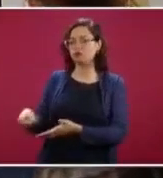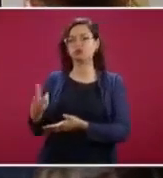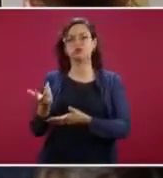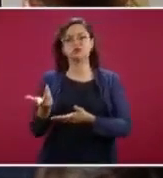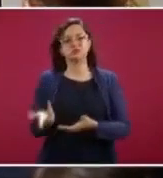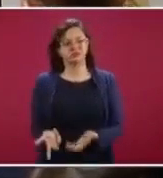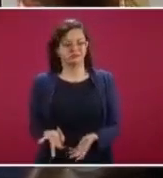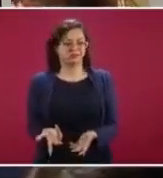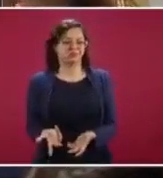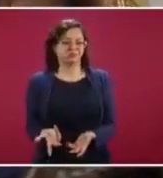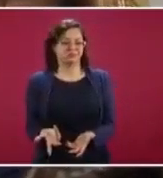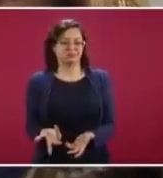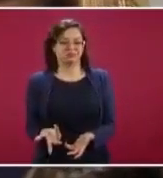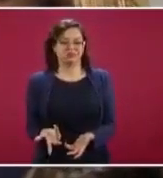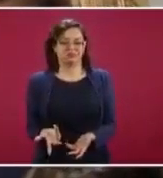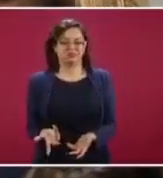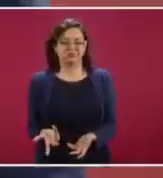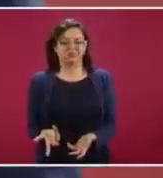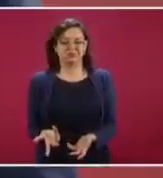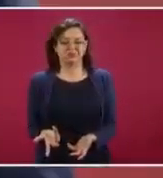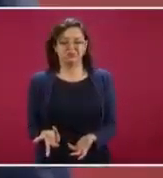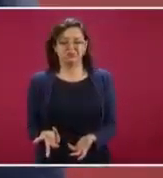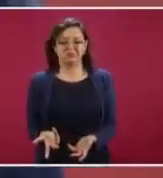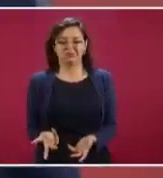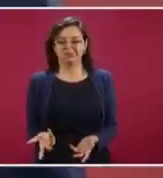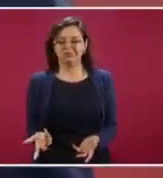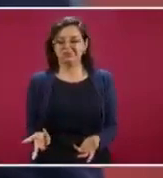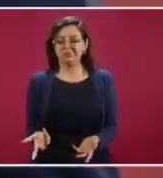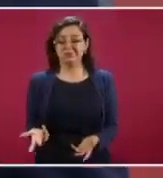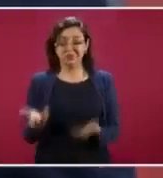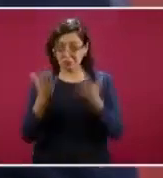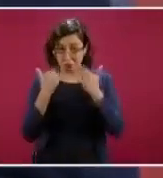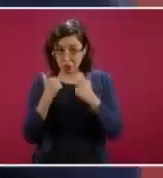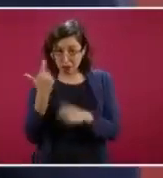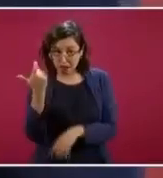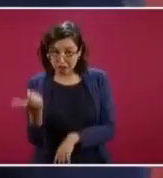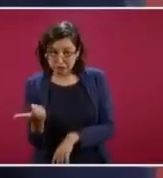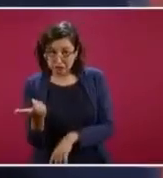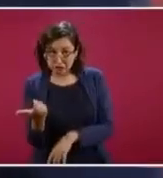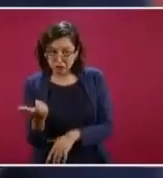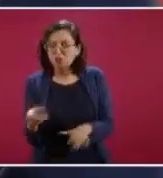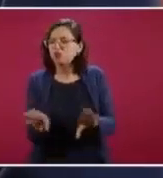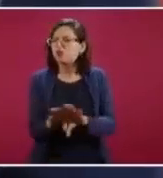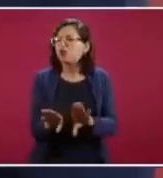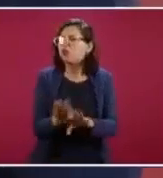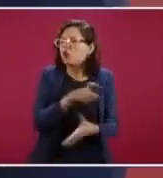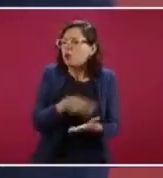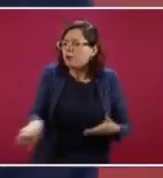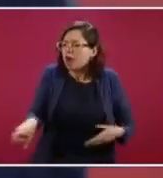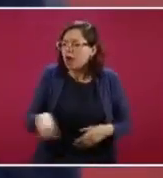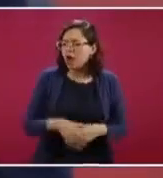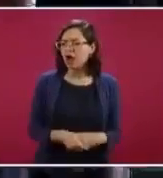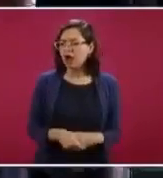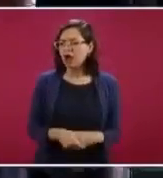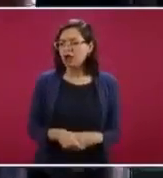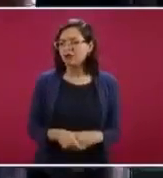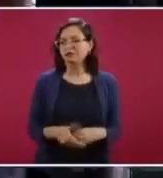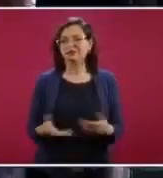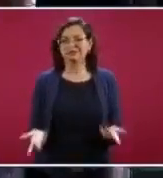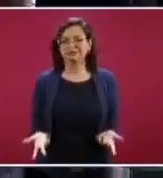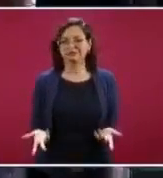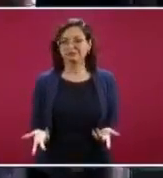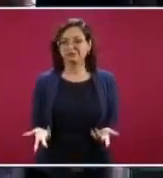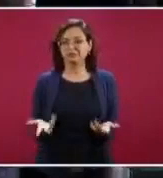¿Cómo es que crece el consumo si hay